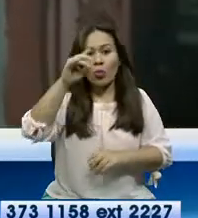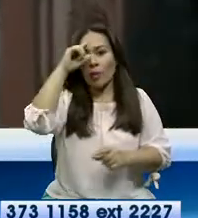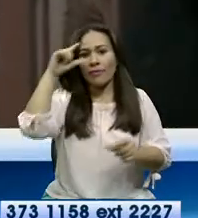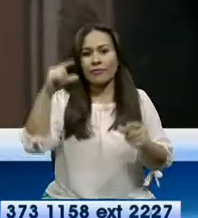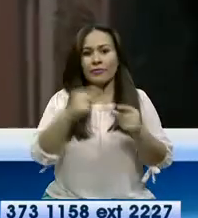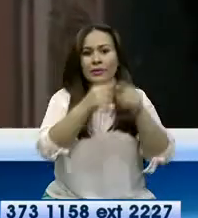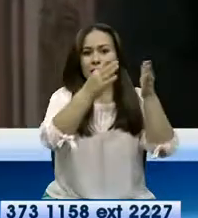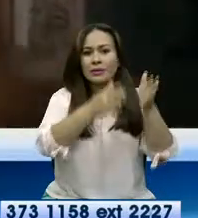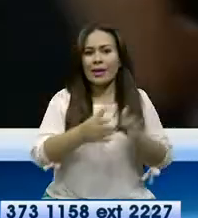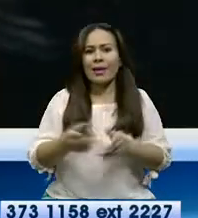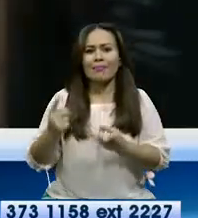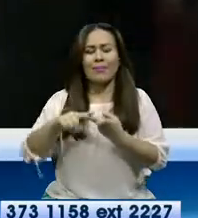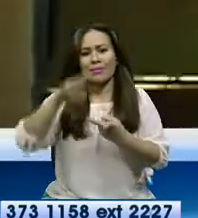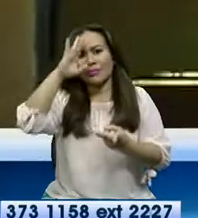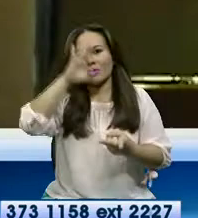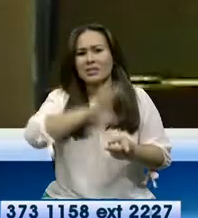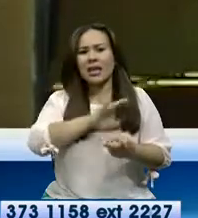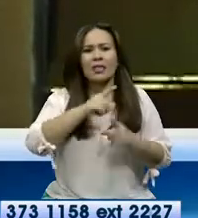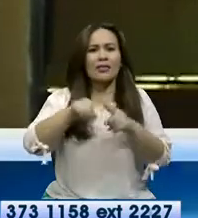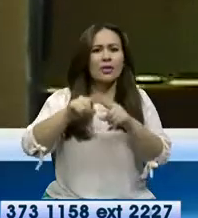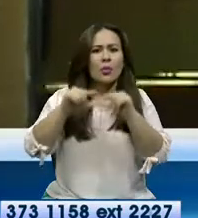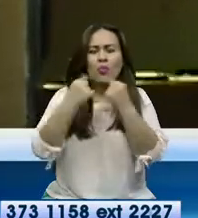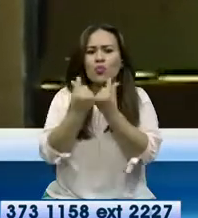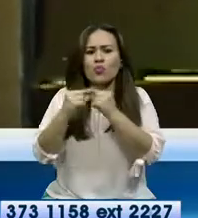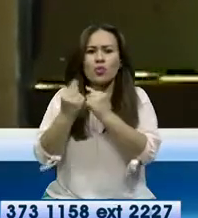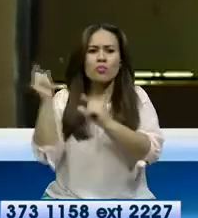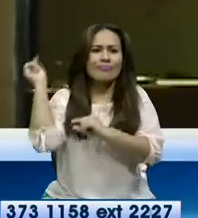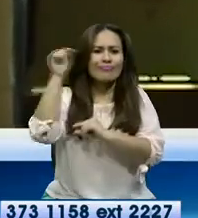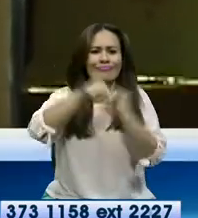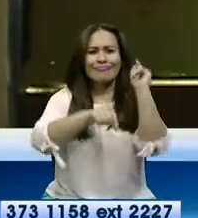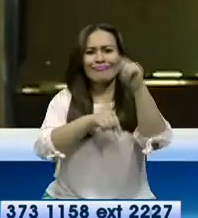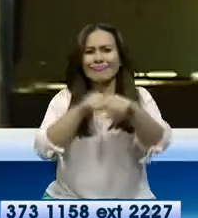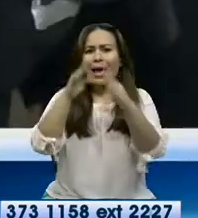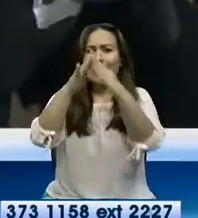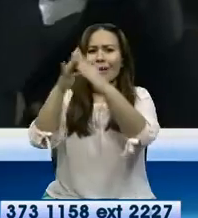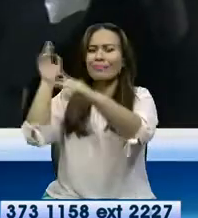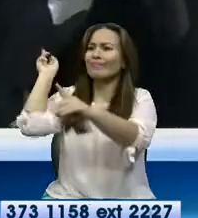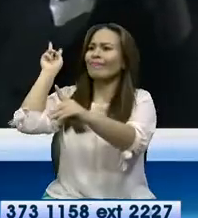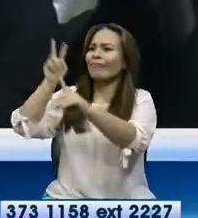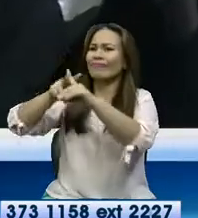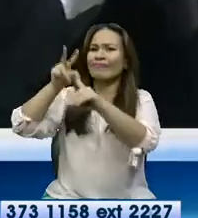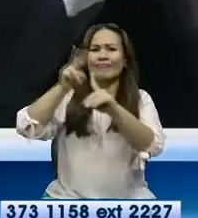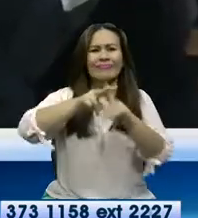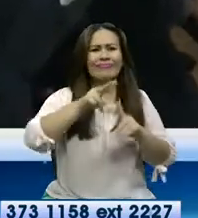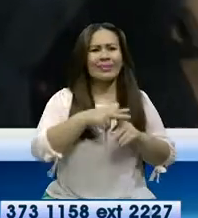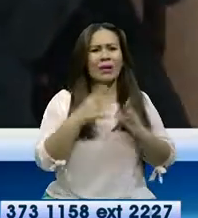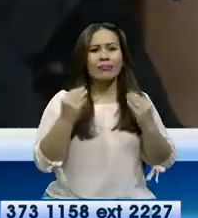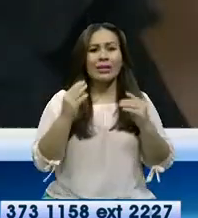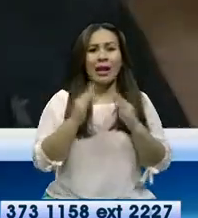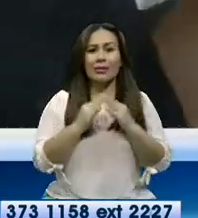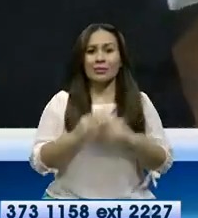y decenas de policías de diferentes unidades intervinieron en las viviendas.